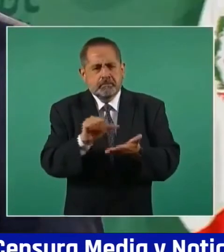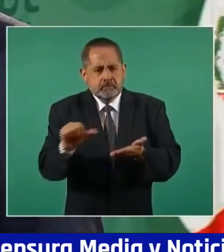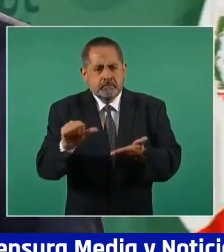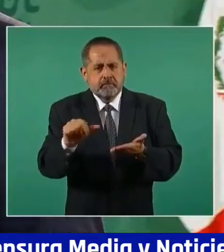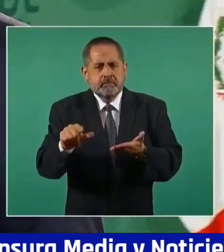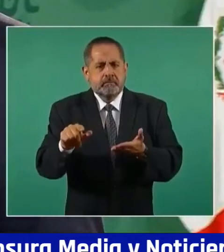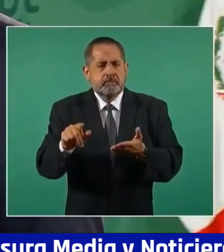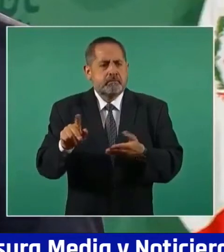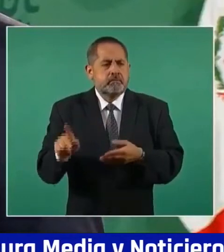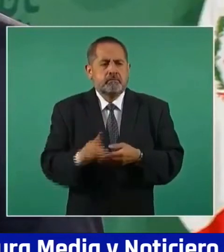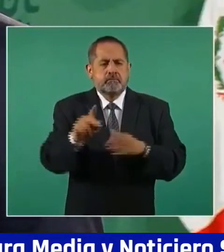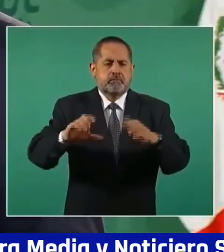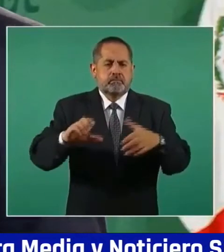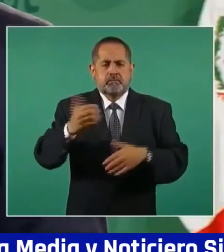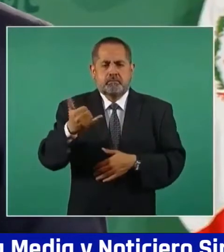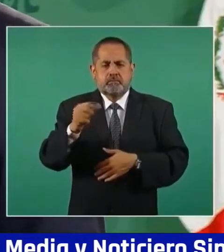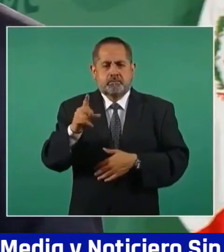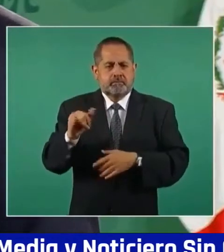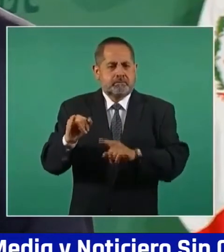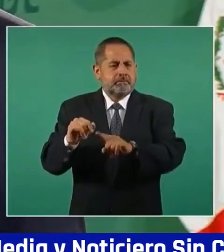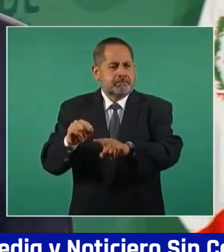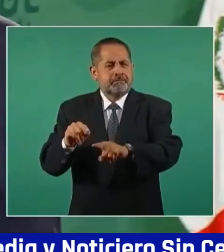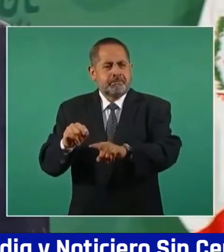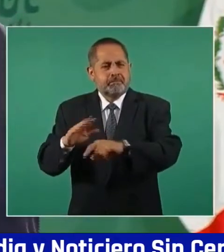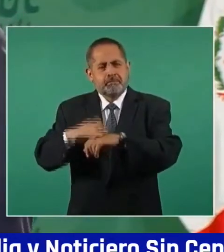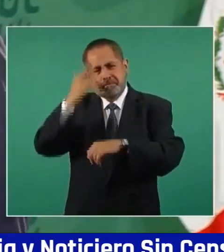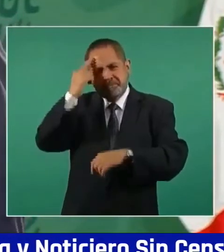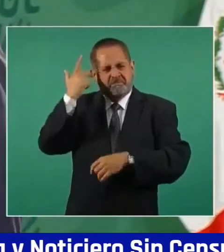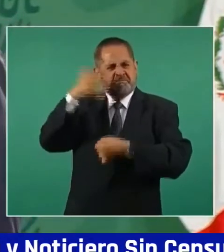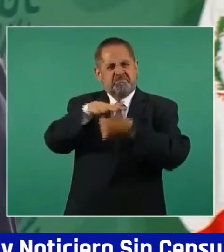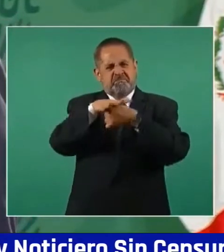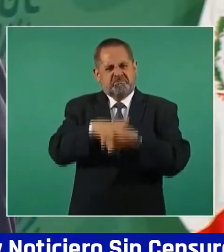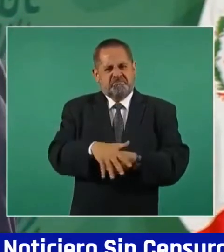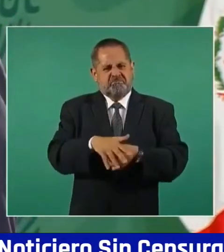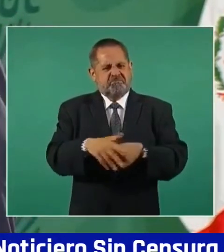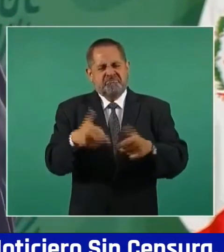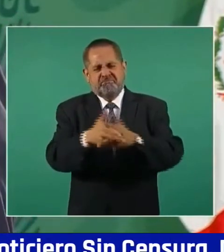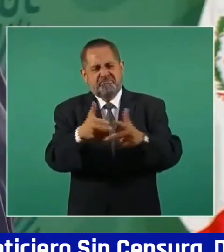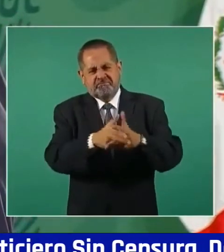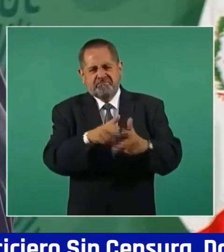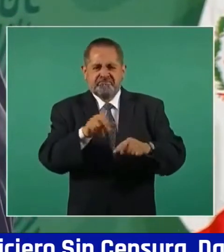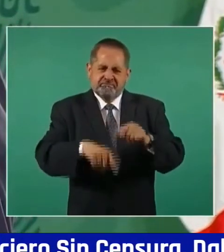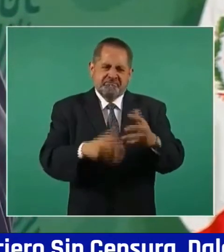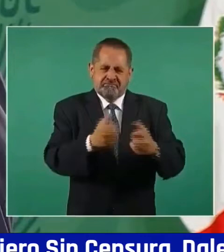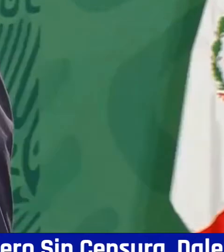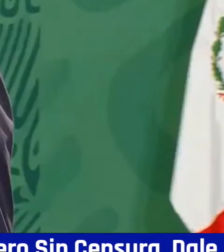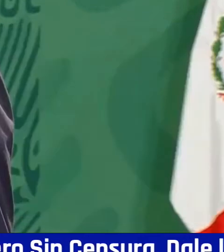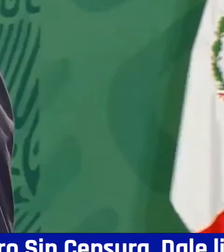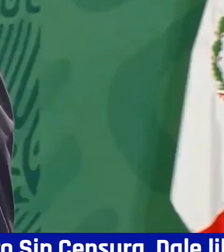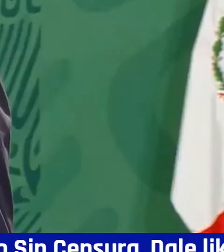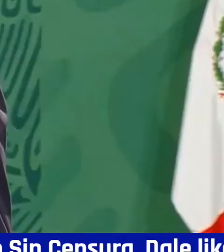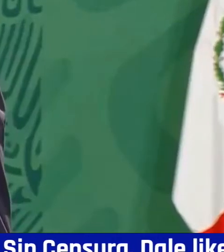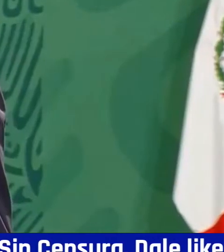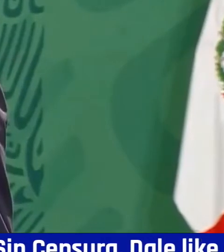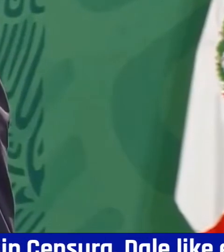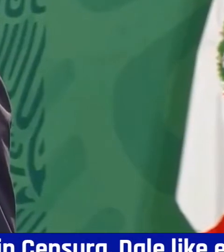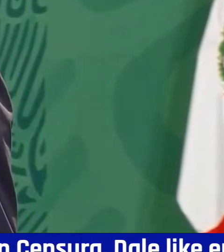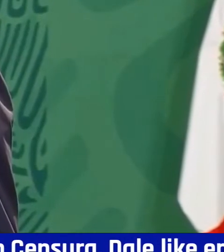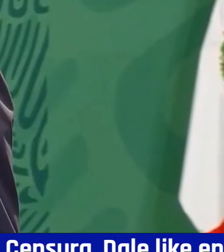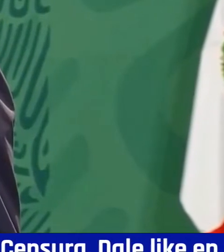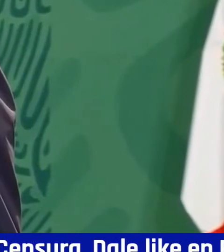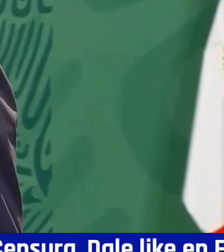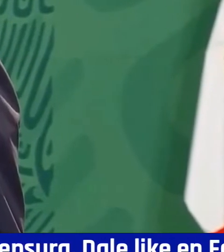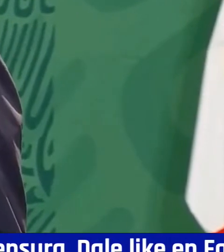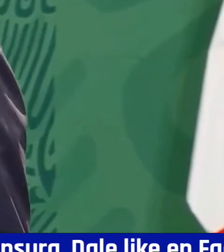a los pueblos yaquis por la represión que padecieron, y se va a dar a conocer todo el plan de justicia a